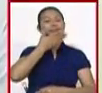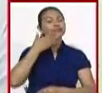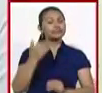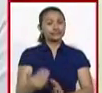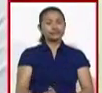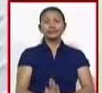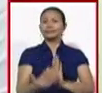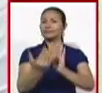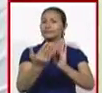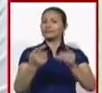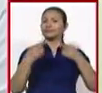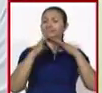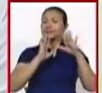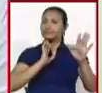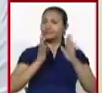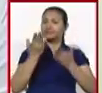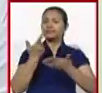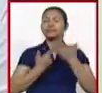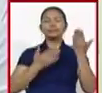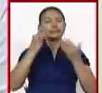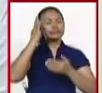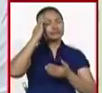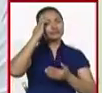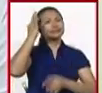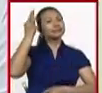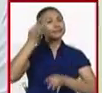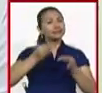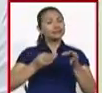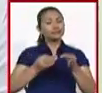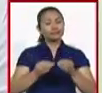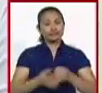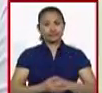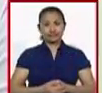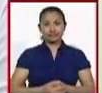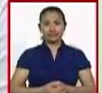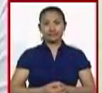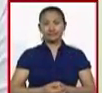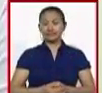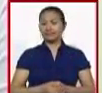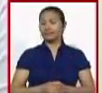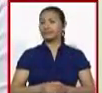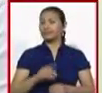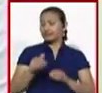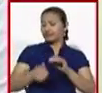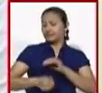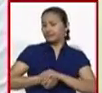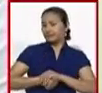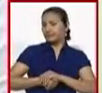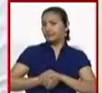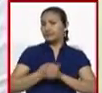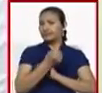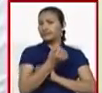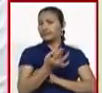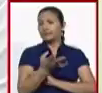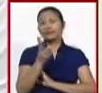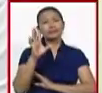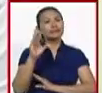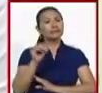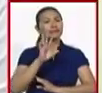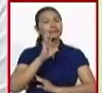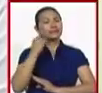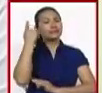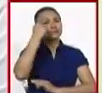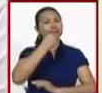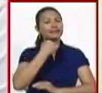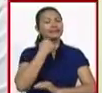que se presenten, declaren lo que saben, porque si no, el hecho de ponerse a buen recaudo, esconderse y no dar